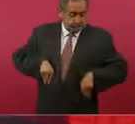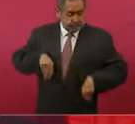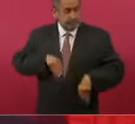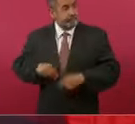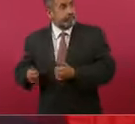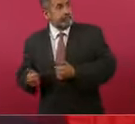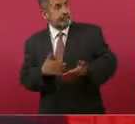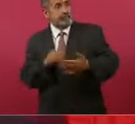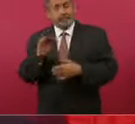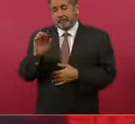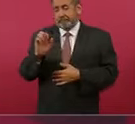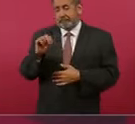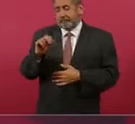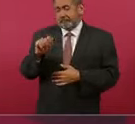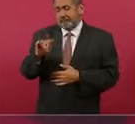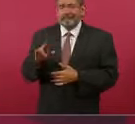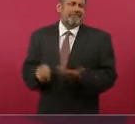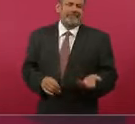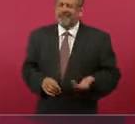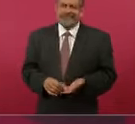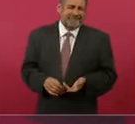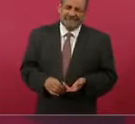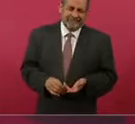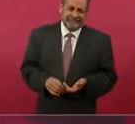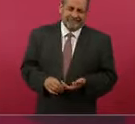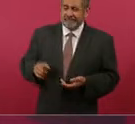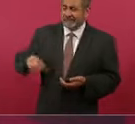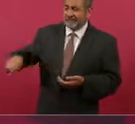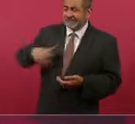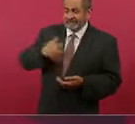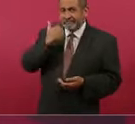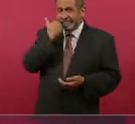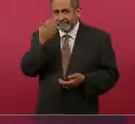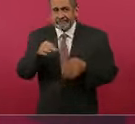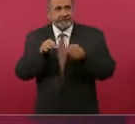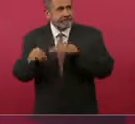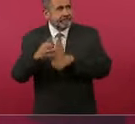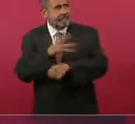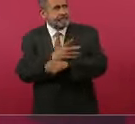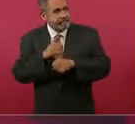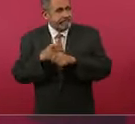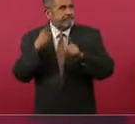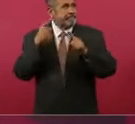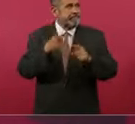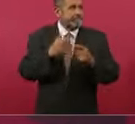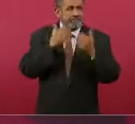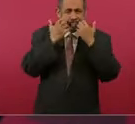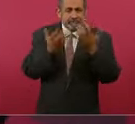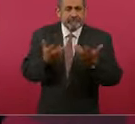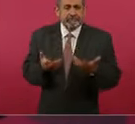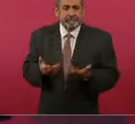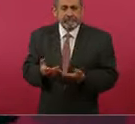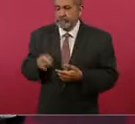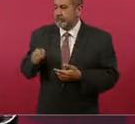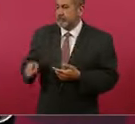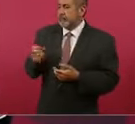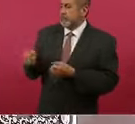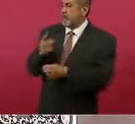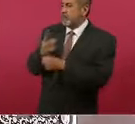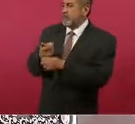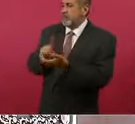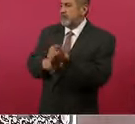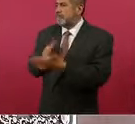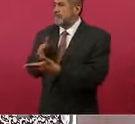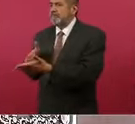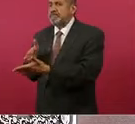No, van a buscarse la vida, a trabajar honradamente, porque no tienen oportunidades en sus